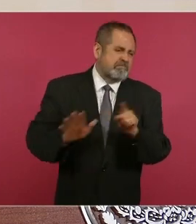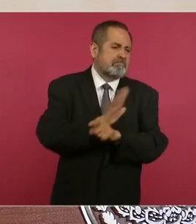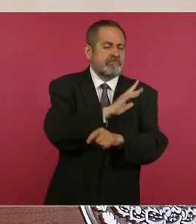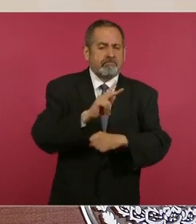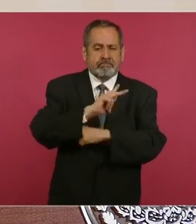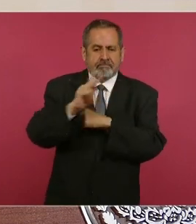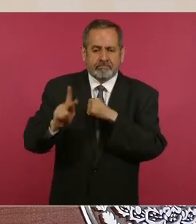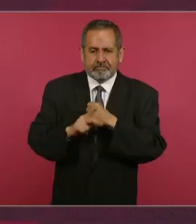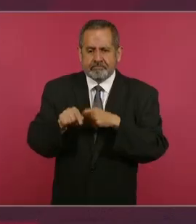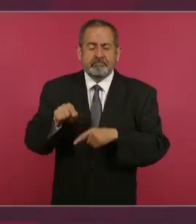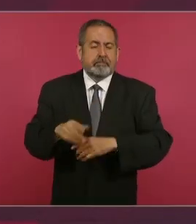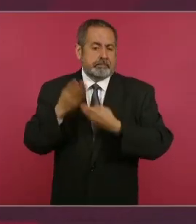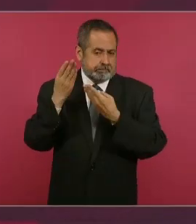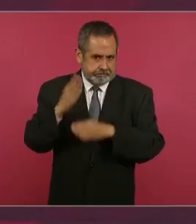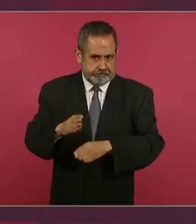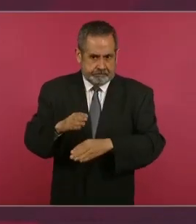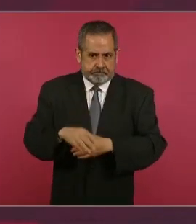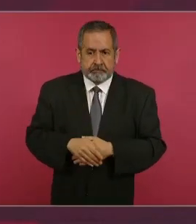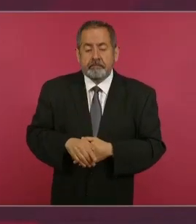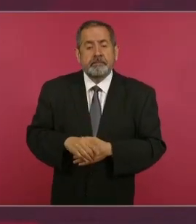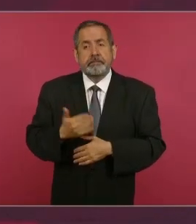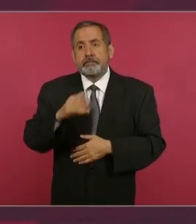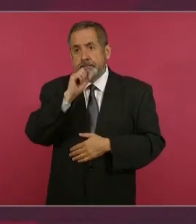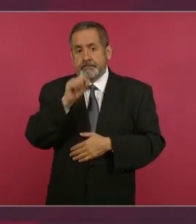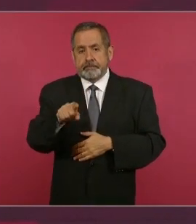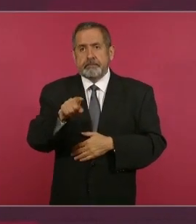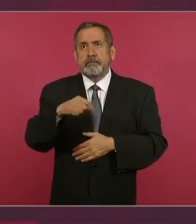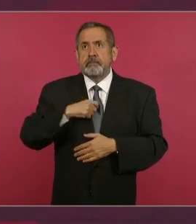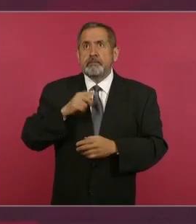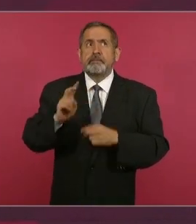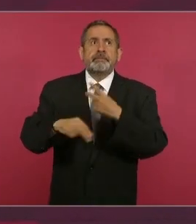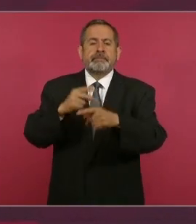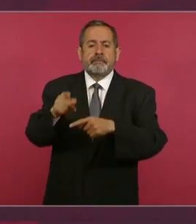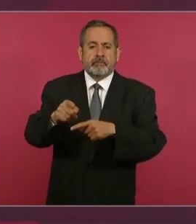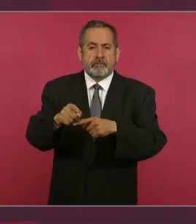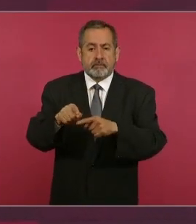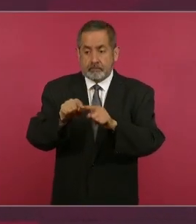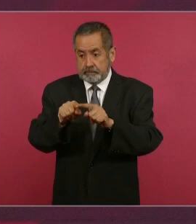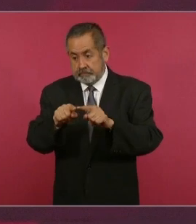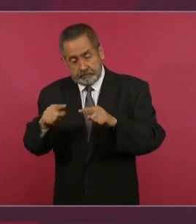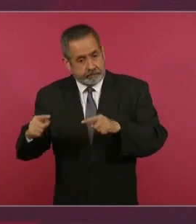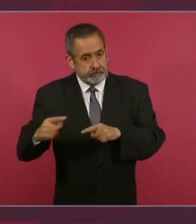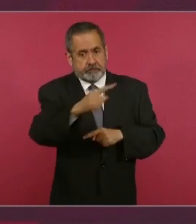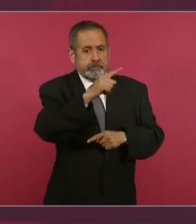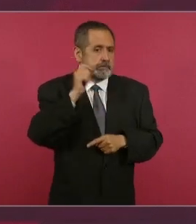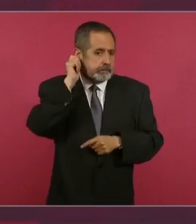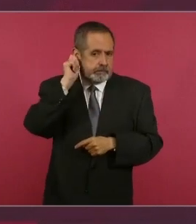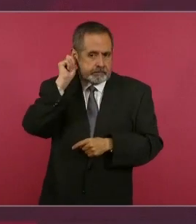Y de ahí vamos a La Paz,